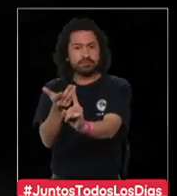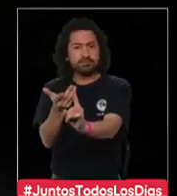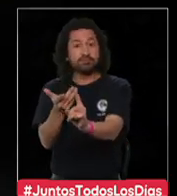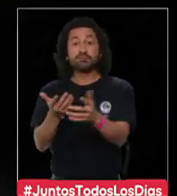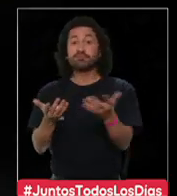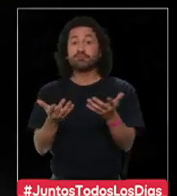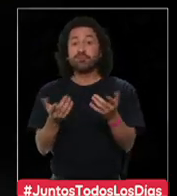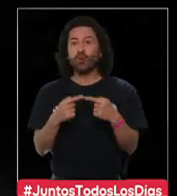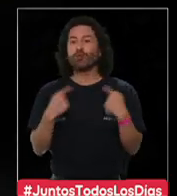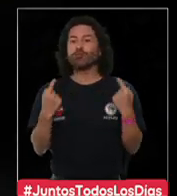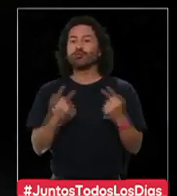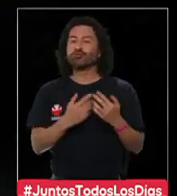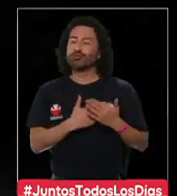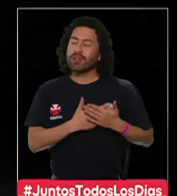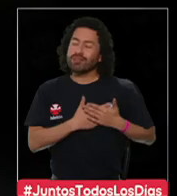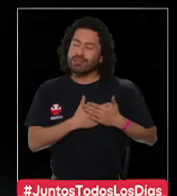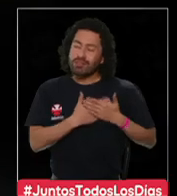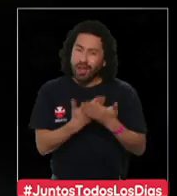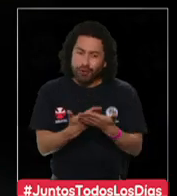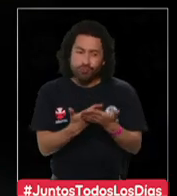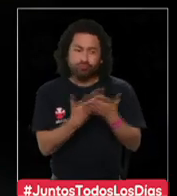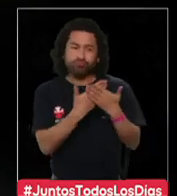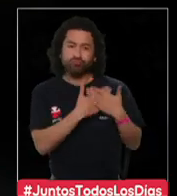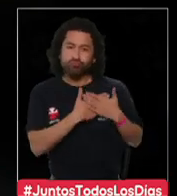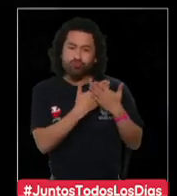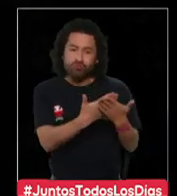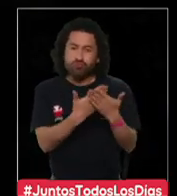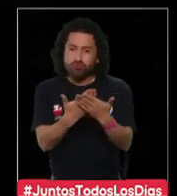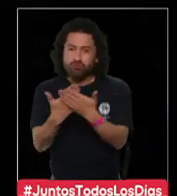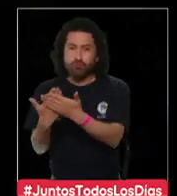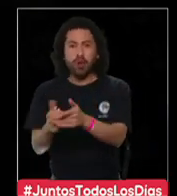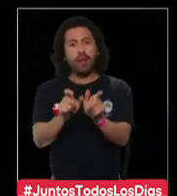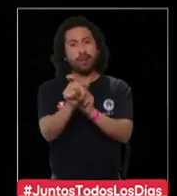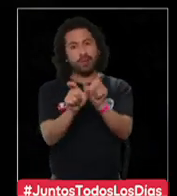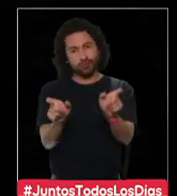el ser solidarios con aquellos que lo necesitan.